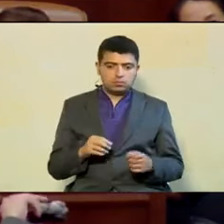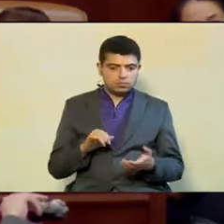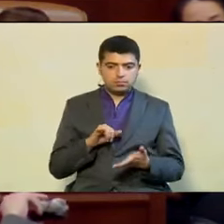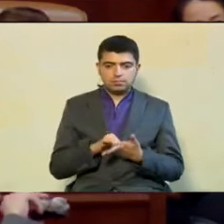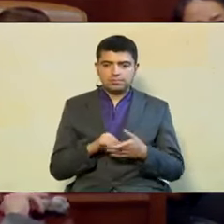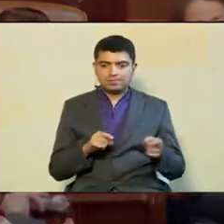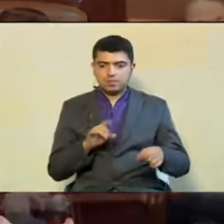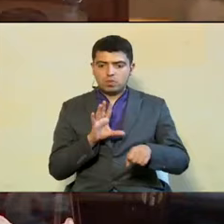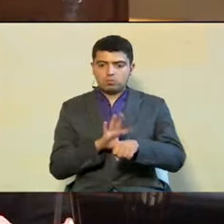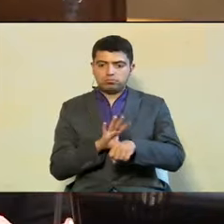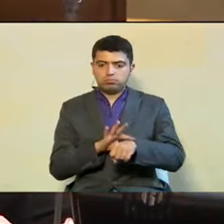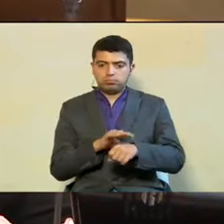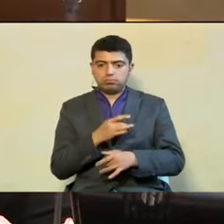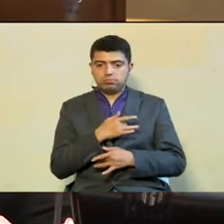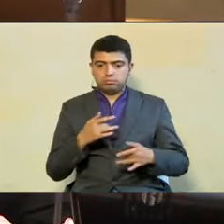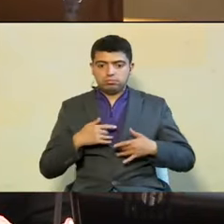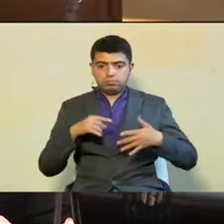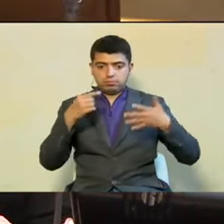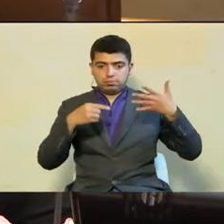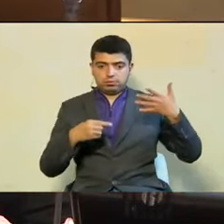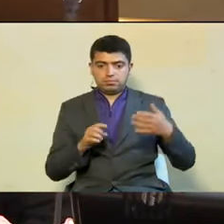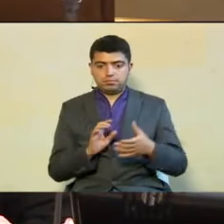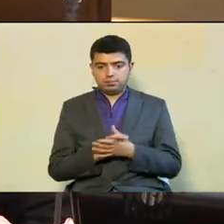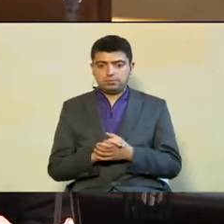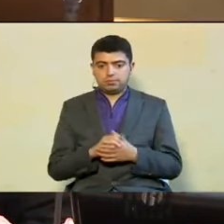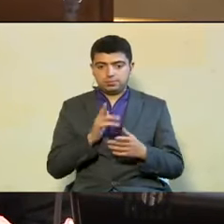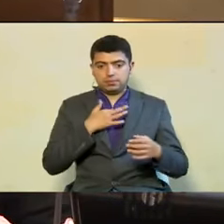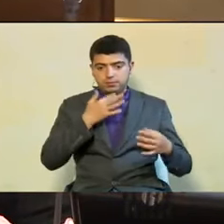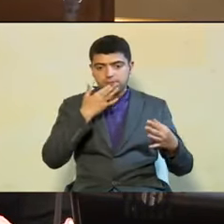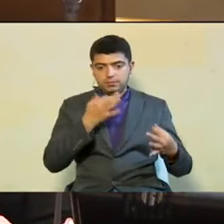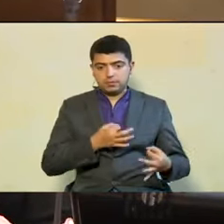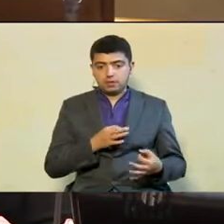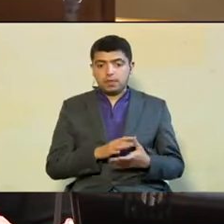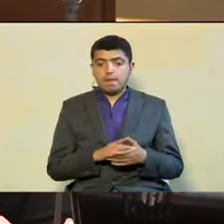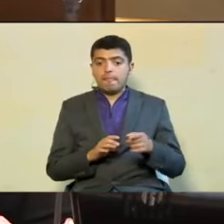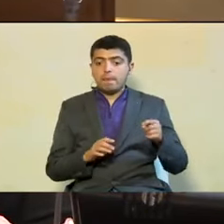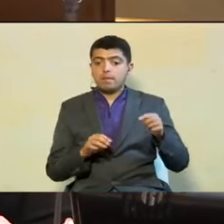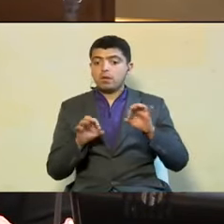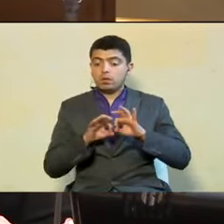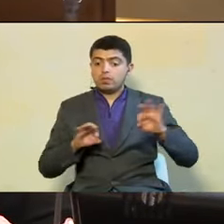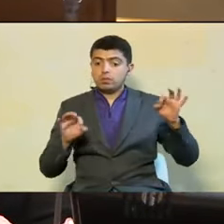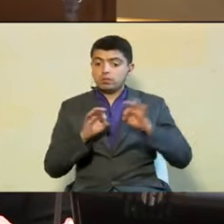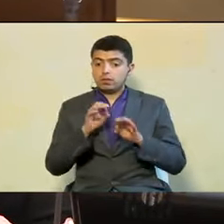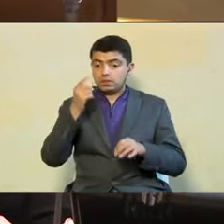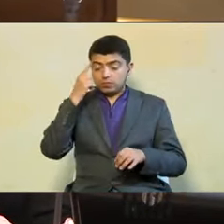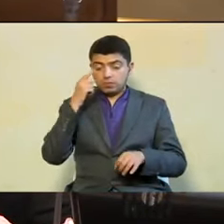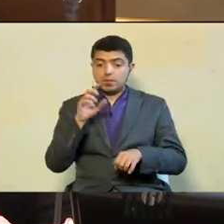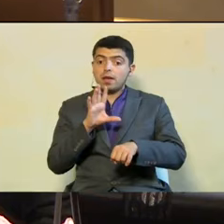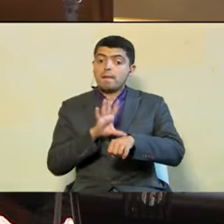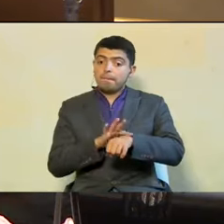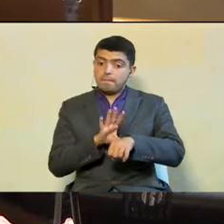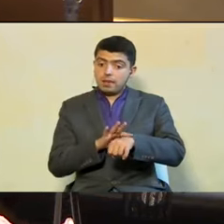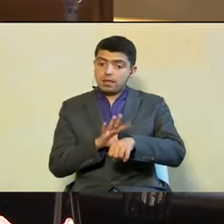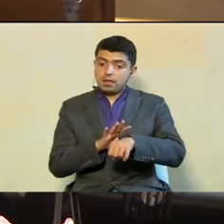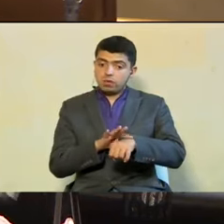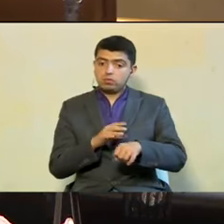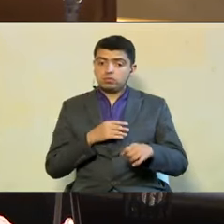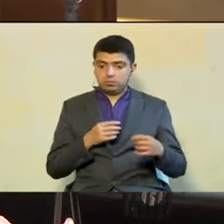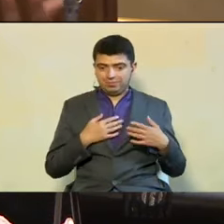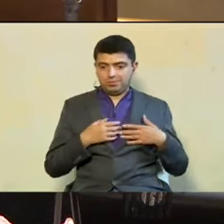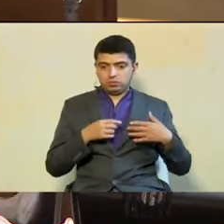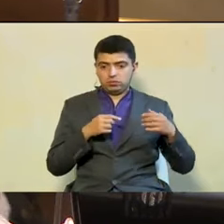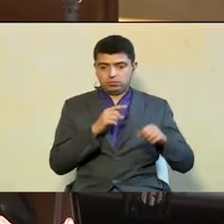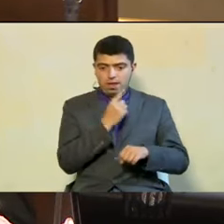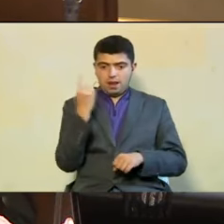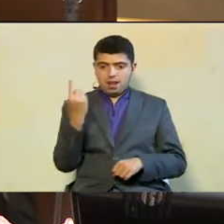de la medicina que nos ha quitado poder resolutivo eso es cierto pero los médicos generales También tenemos un límite y por eso hay